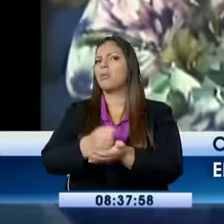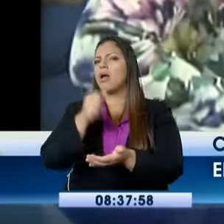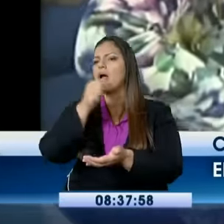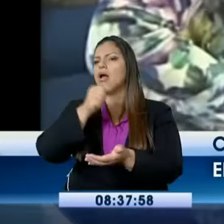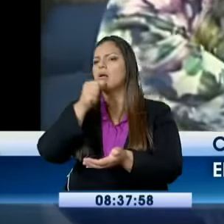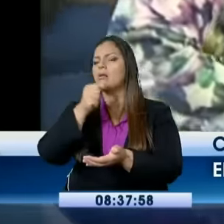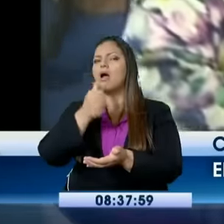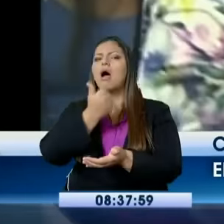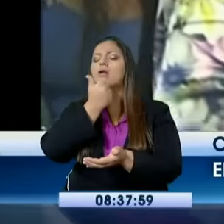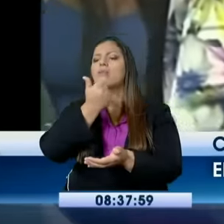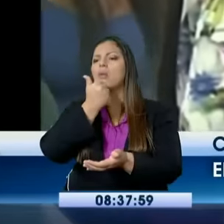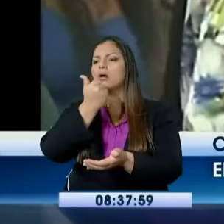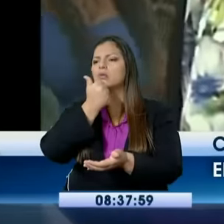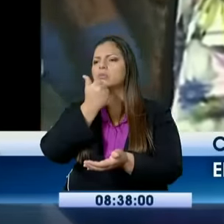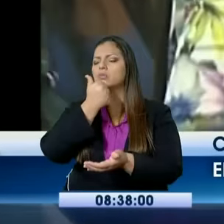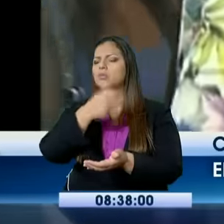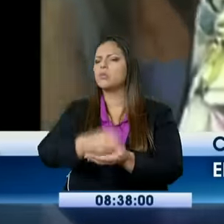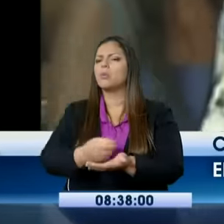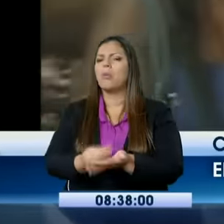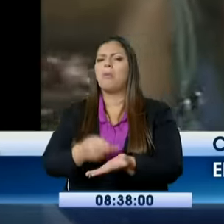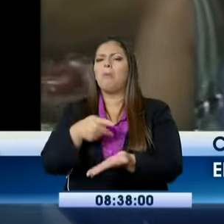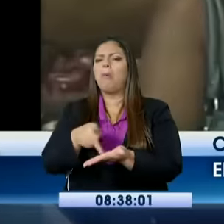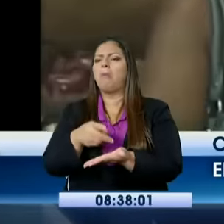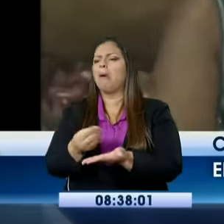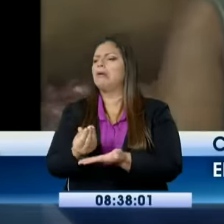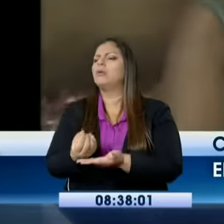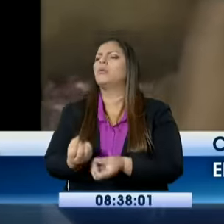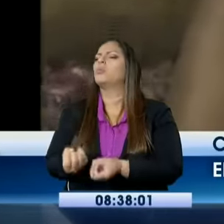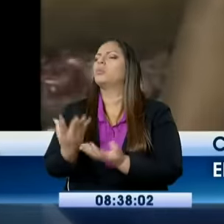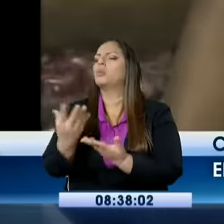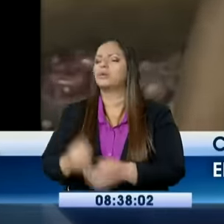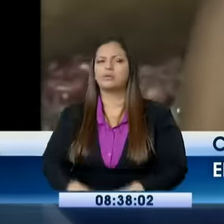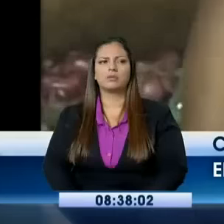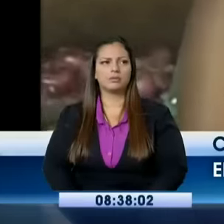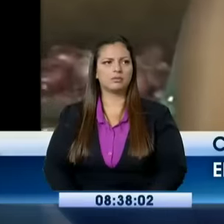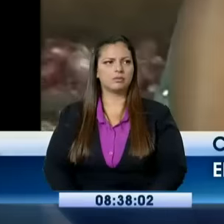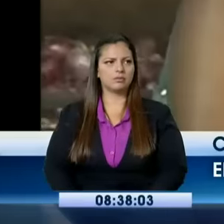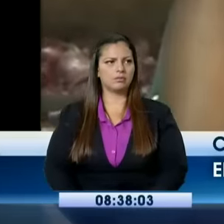ver, señora, buenos días. ¿Cuánto usted gasta diariamente para la comida?